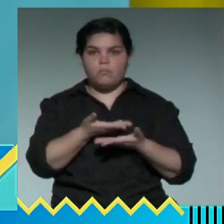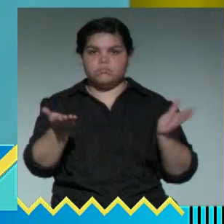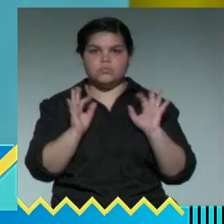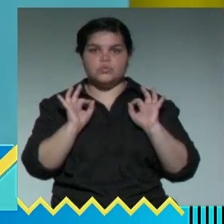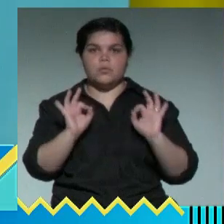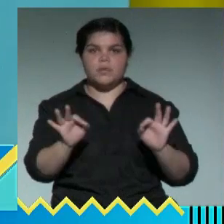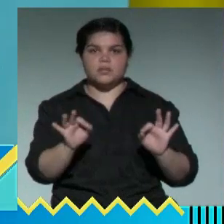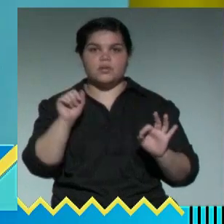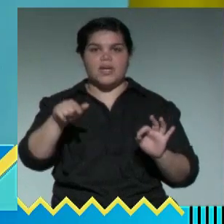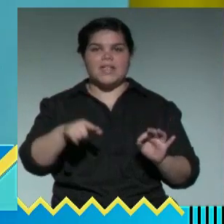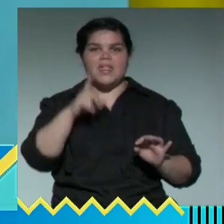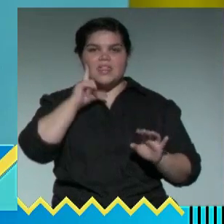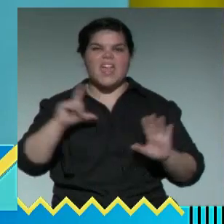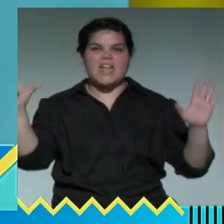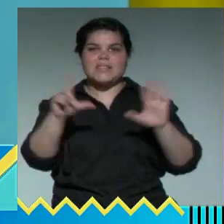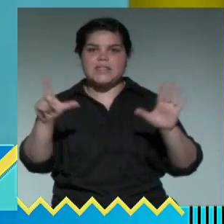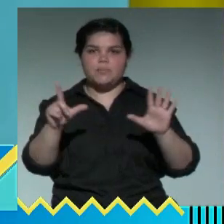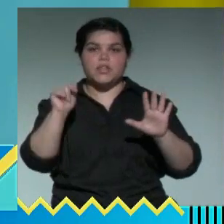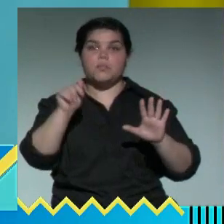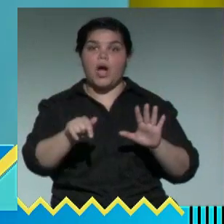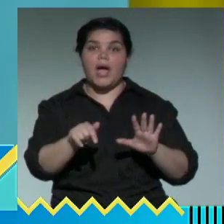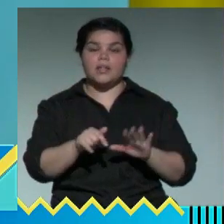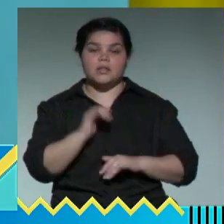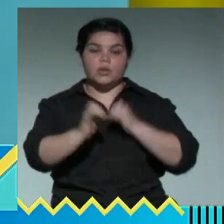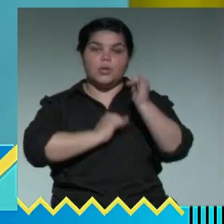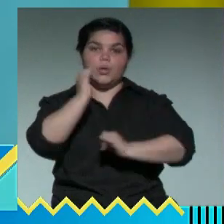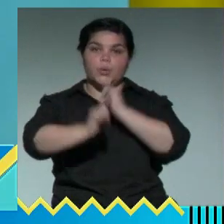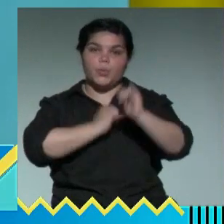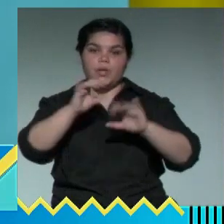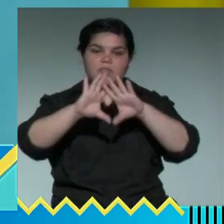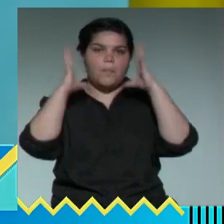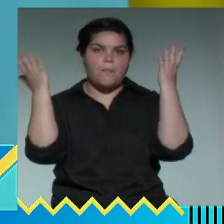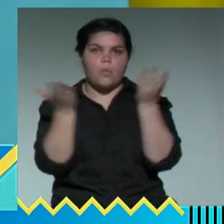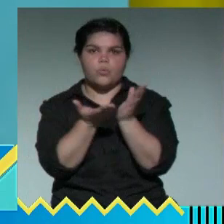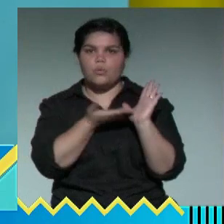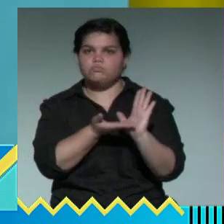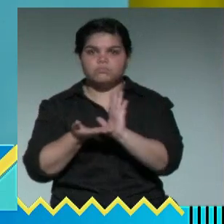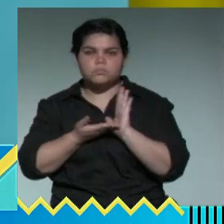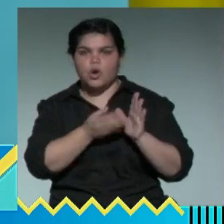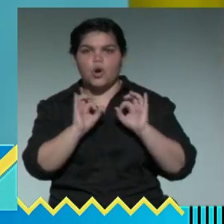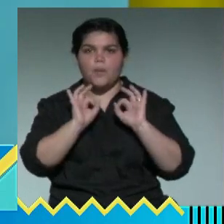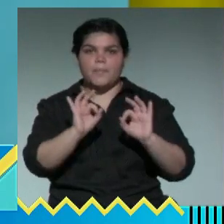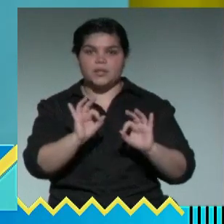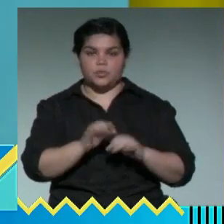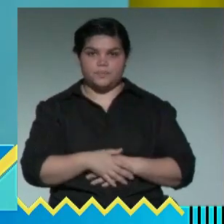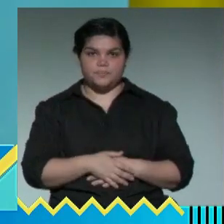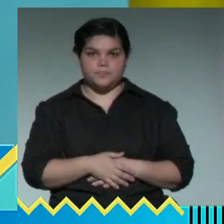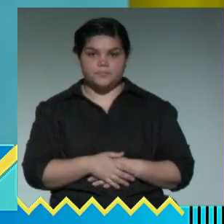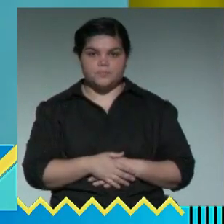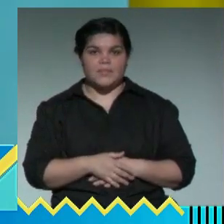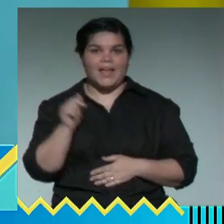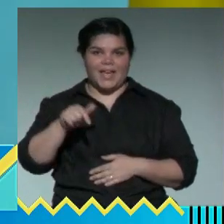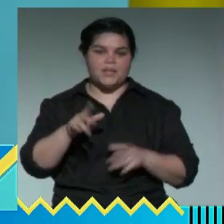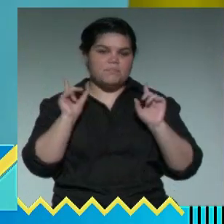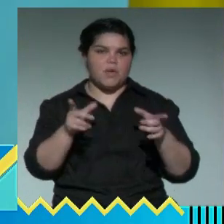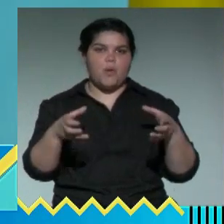completo llamado Séptimo Día, con repercusión, como decimos, en todo el mundo, no solamente en Argentina y en América Latina. A ese nivel, Soda